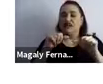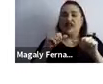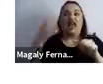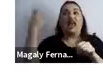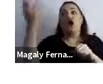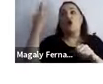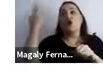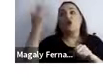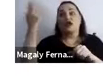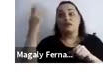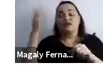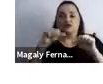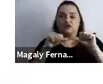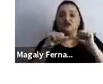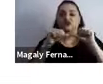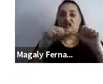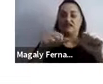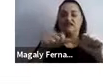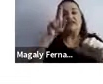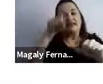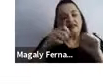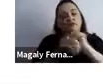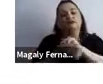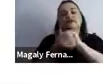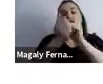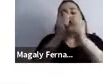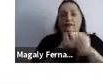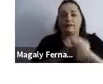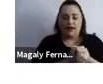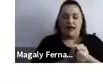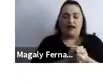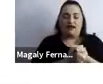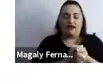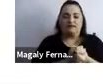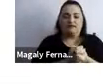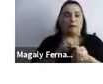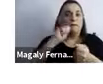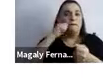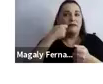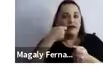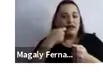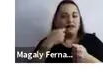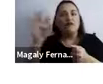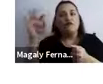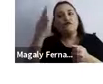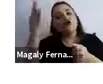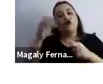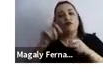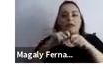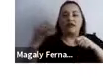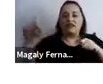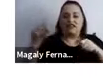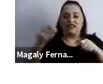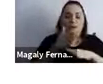ecológicamente sostenibles, y tenemos que cambiar de paradigma y de forma de medir nuestro progreso en salud. Estas son